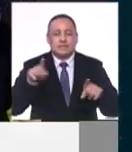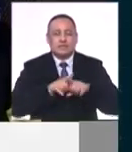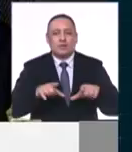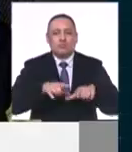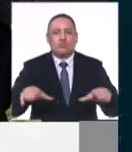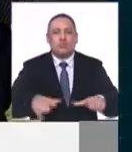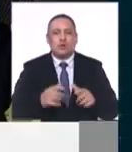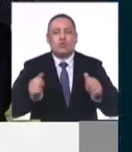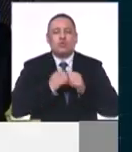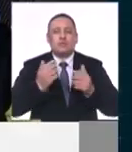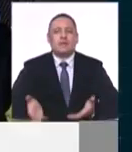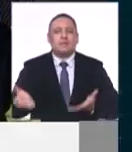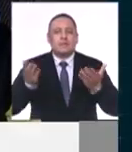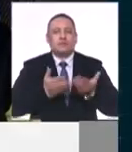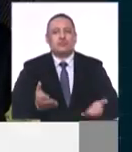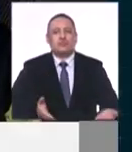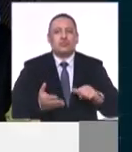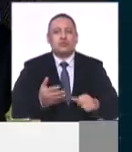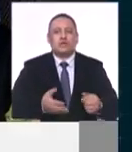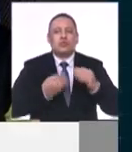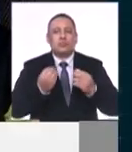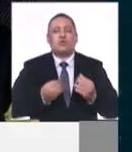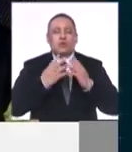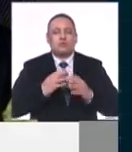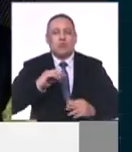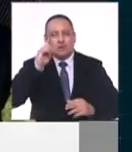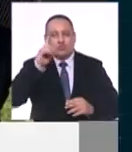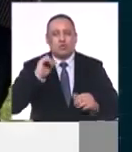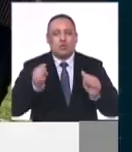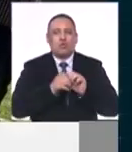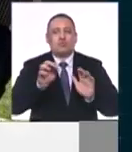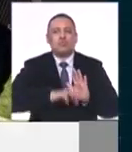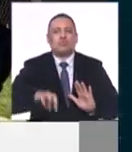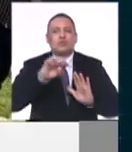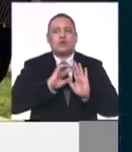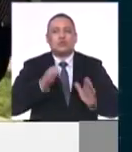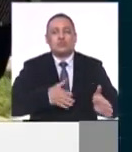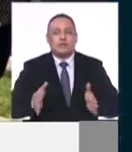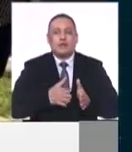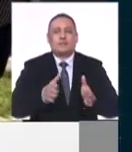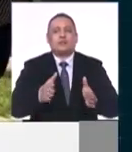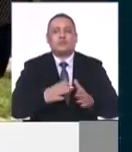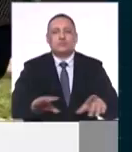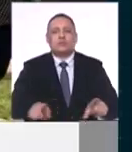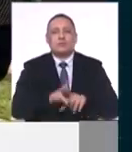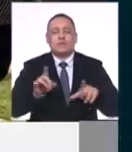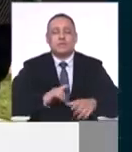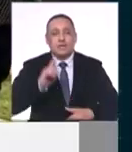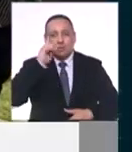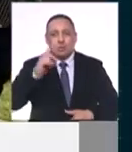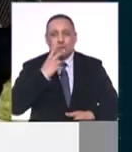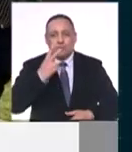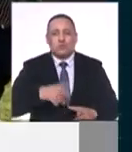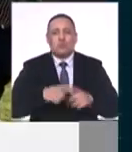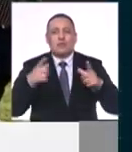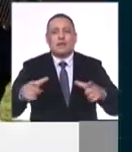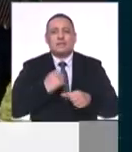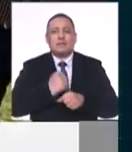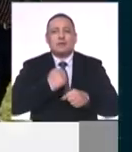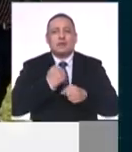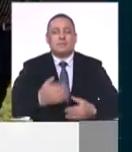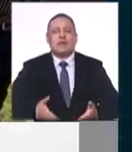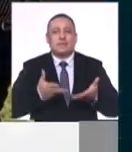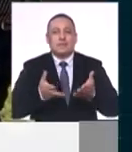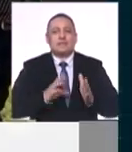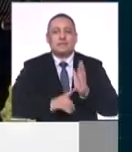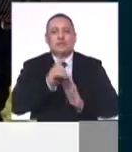aquí a una invitación que nos han cursado porque es la inauguración de un proyecto de una carretera. Está inaugurando esta gran obra que le va a traer desarrollo,